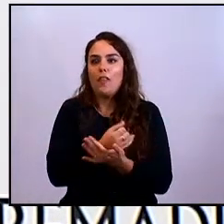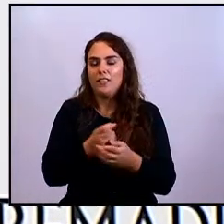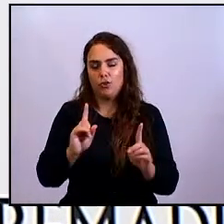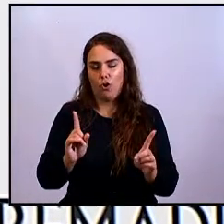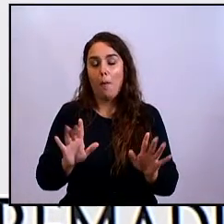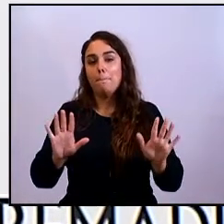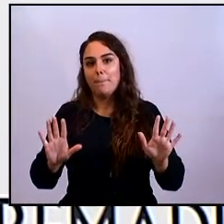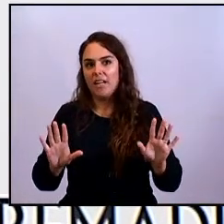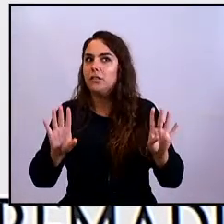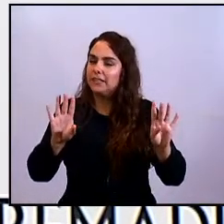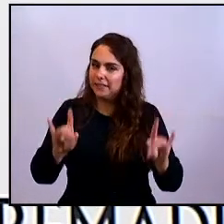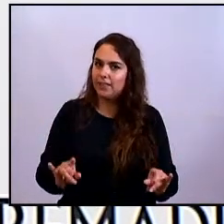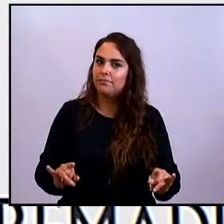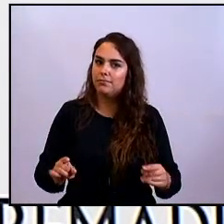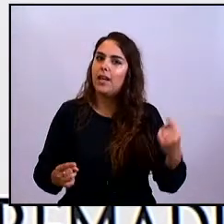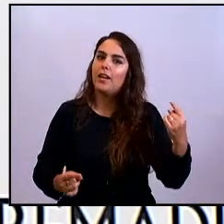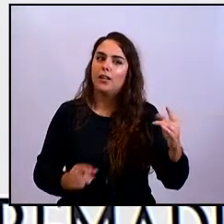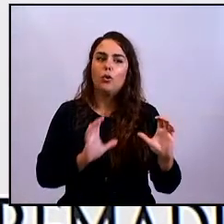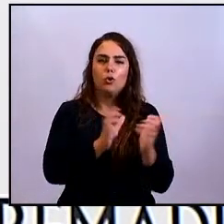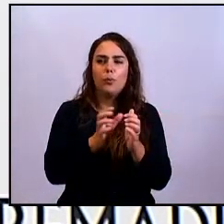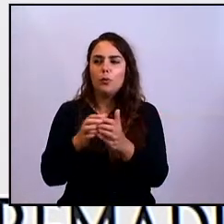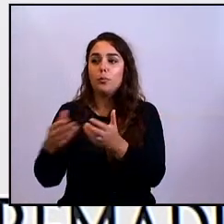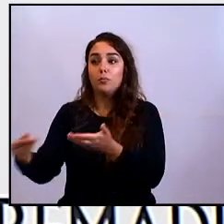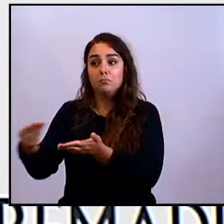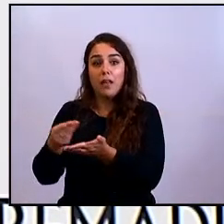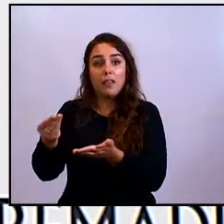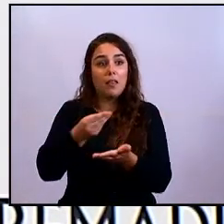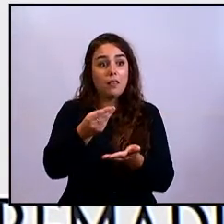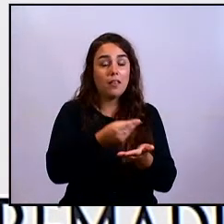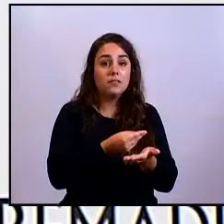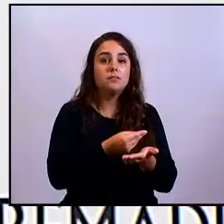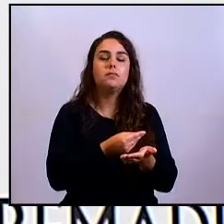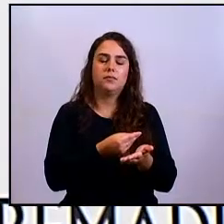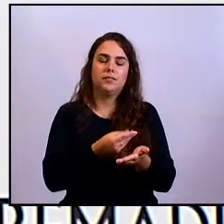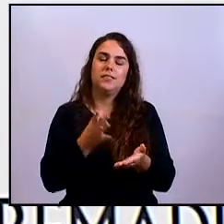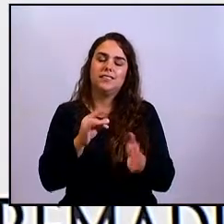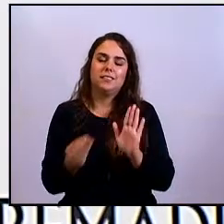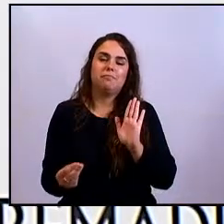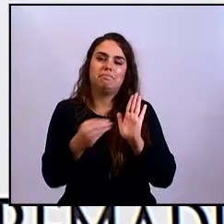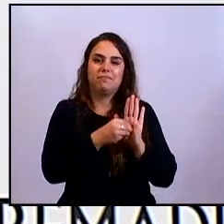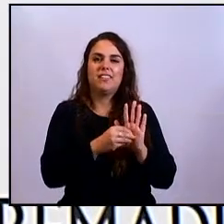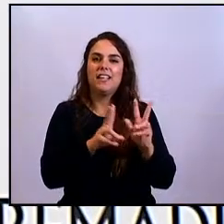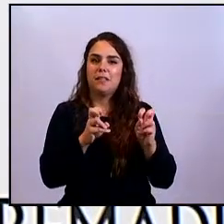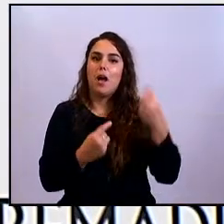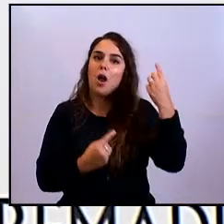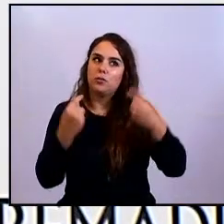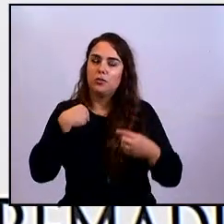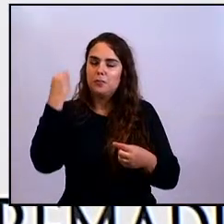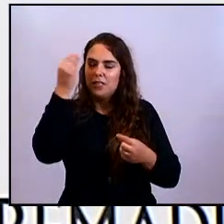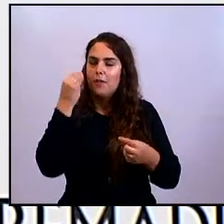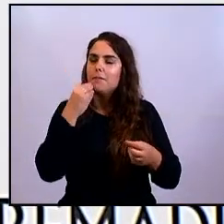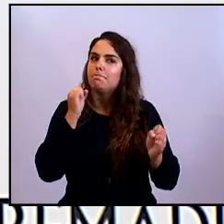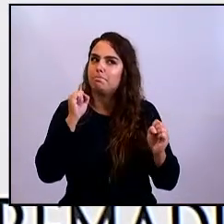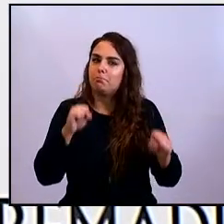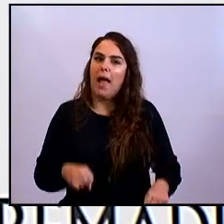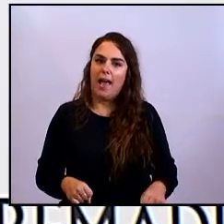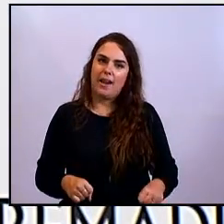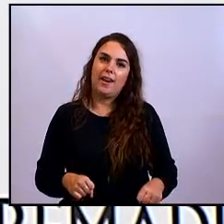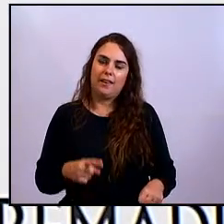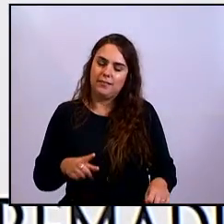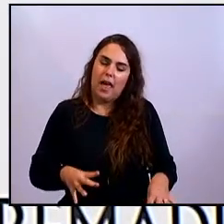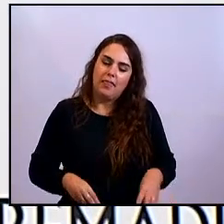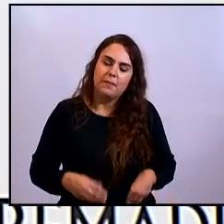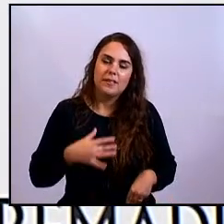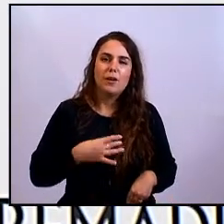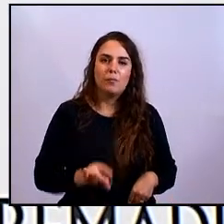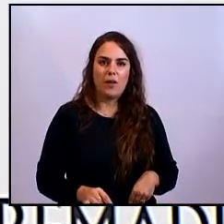pero sí, de los grupos que hemos recibido, sí hay cuestiones que entendíamos que eran asumibles